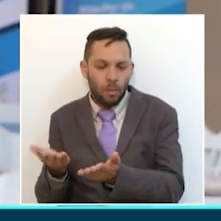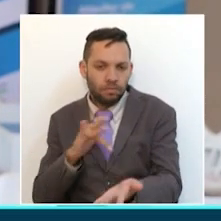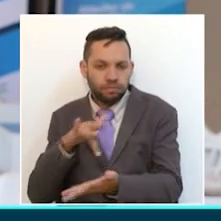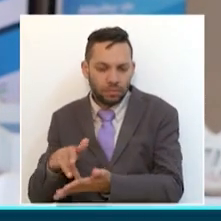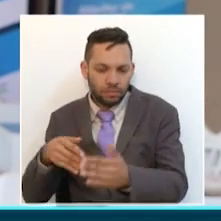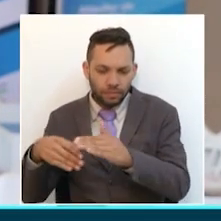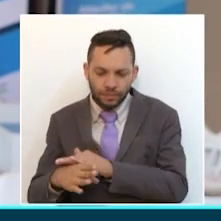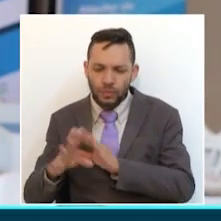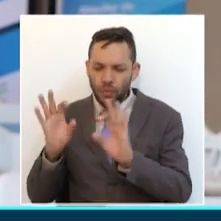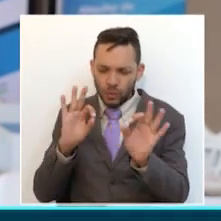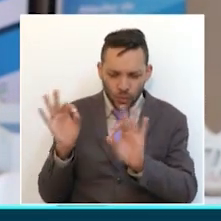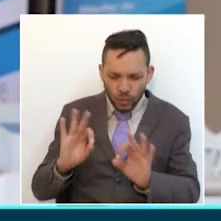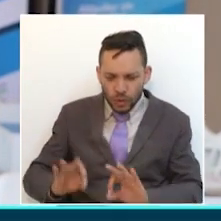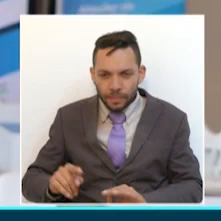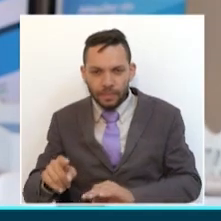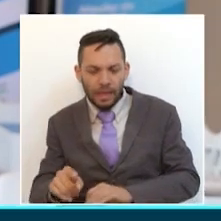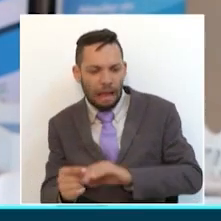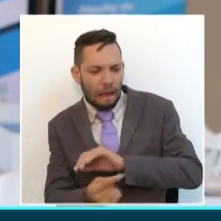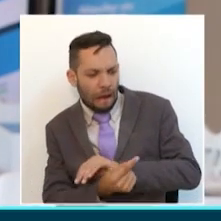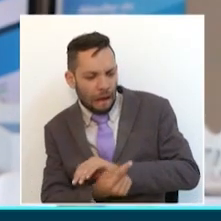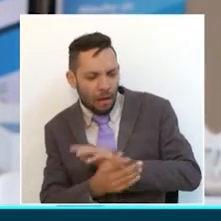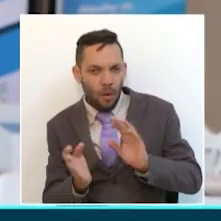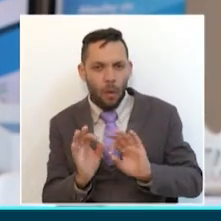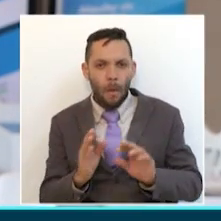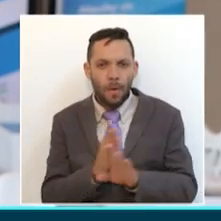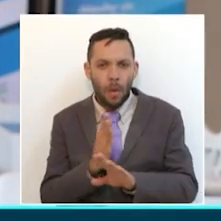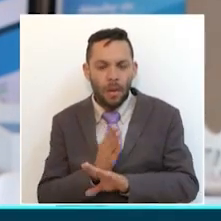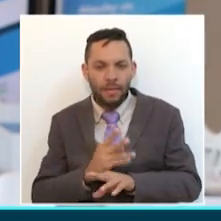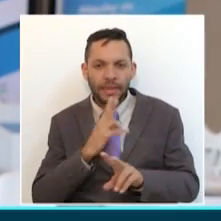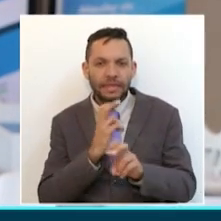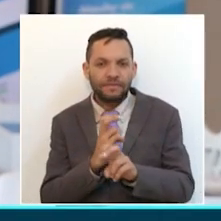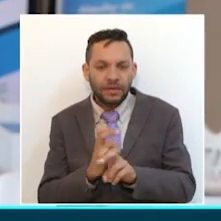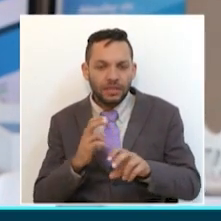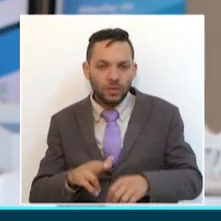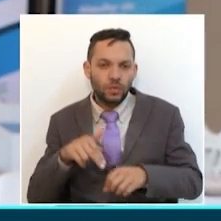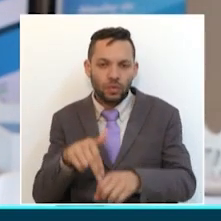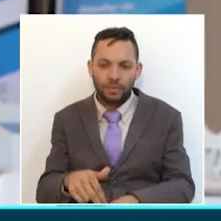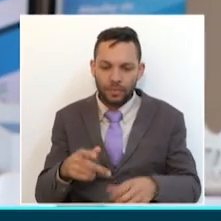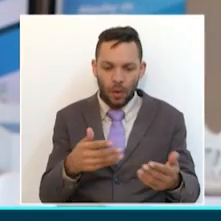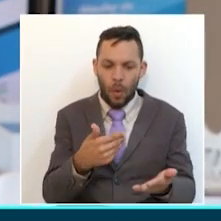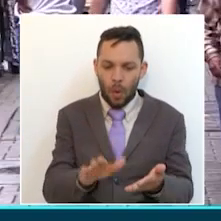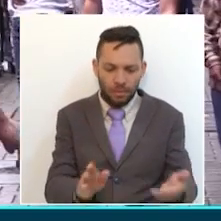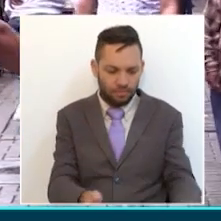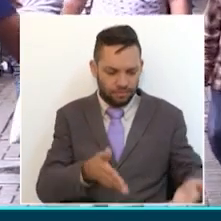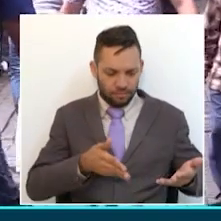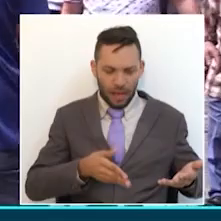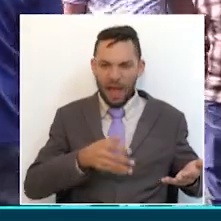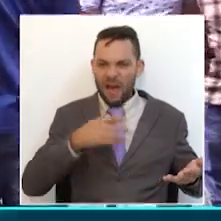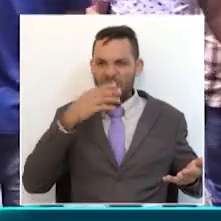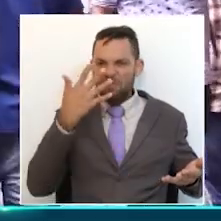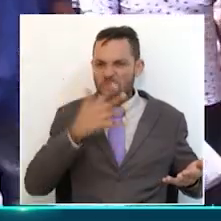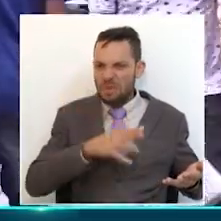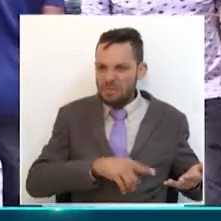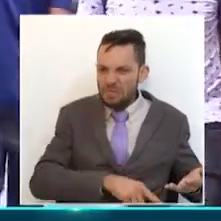que se traduce muchas veces en quejas o reclamaciones por parte de esta misma ciudadanía en su rol de consumidores de bienes y servicios. Entre las consultas